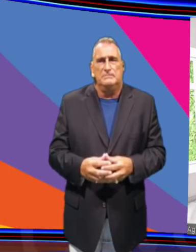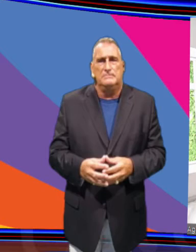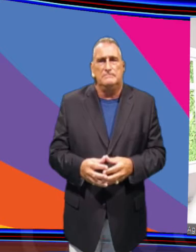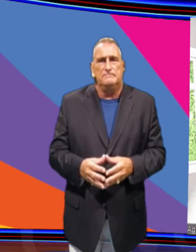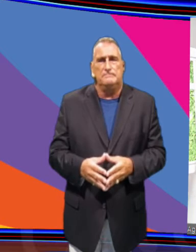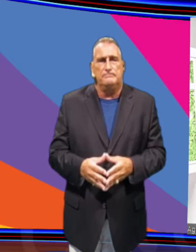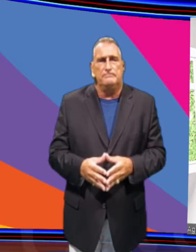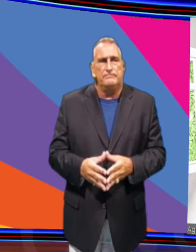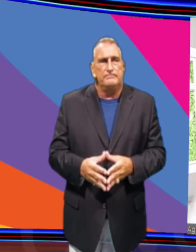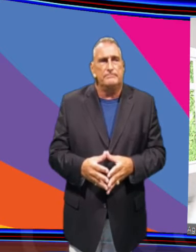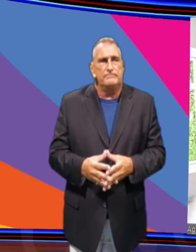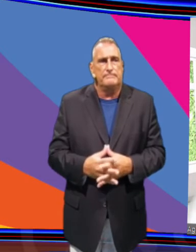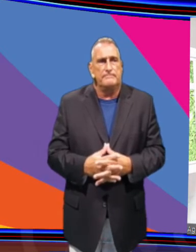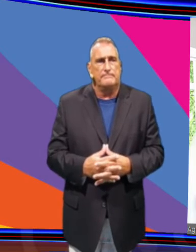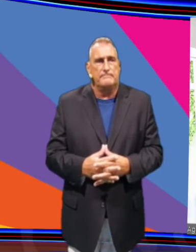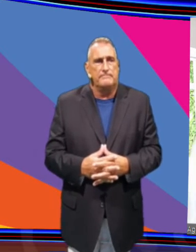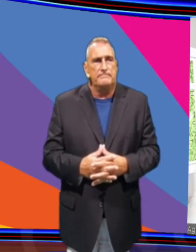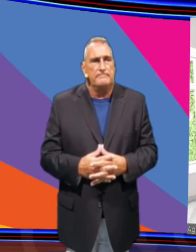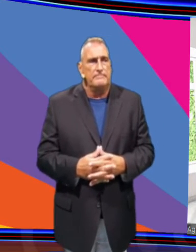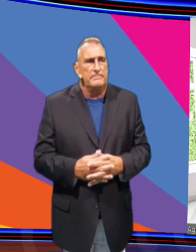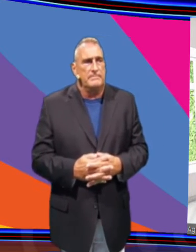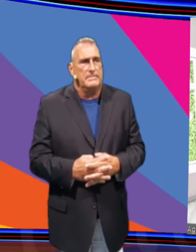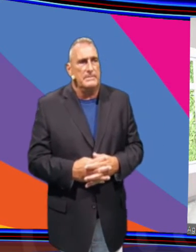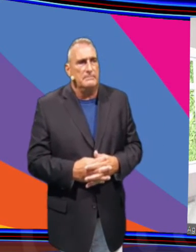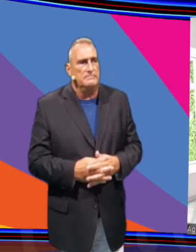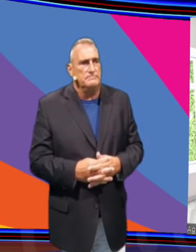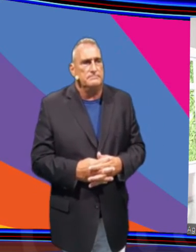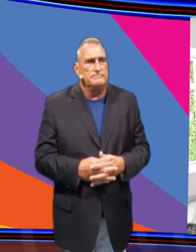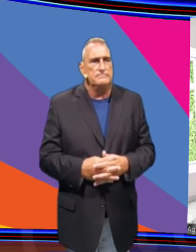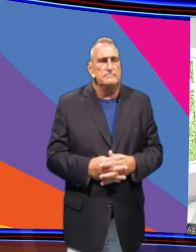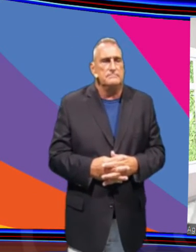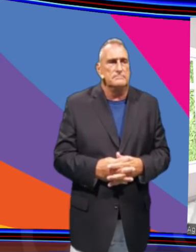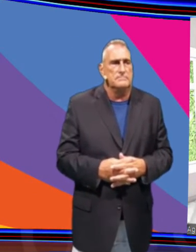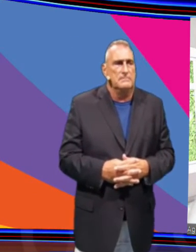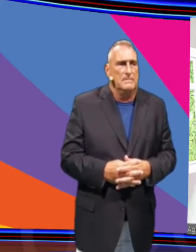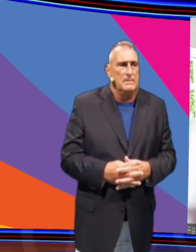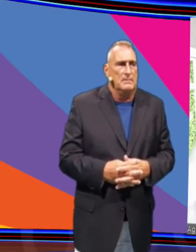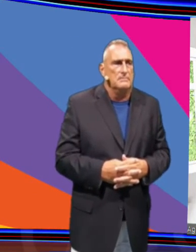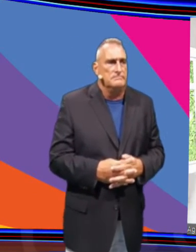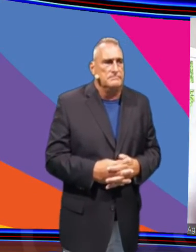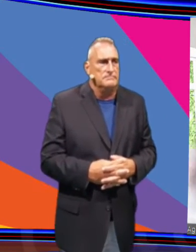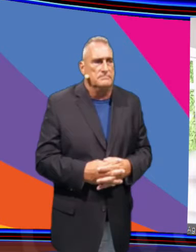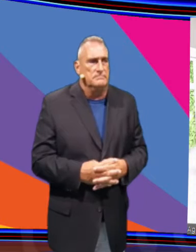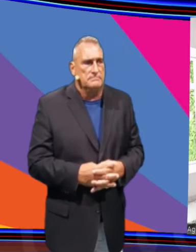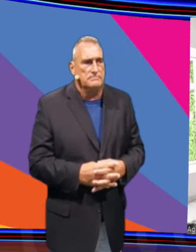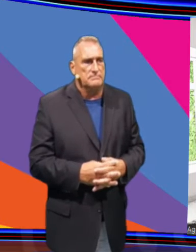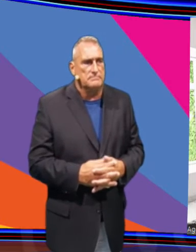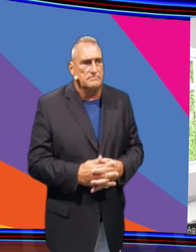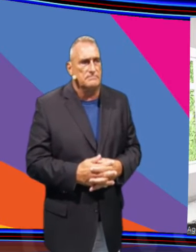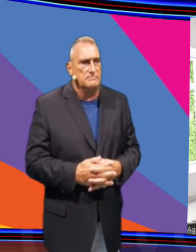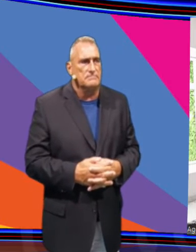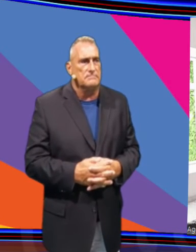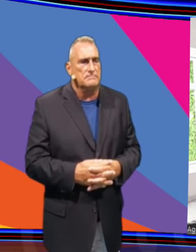dice, voy. Y me manifiesto porque racionalmente entiendo que ha habido un error, que hay una equivocación. No,